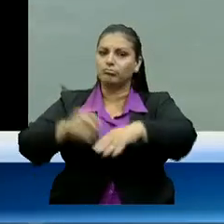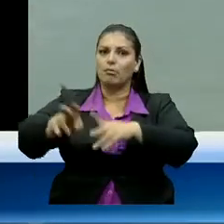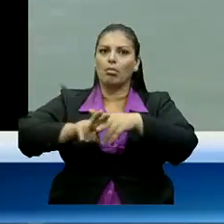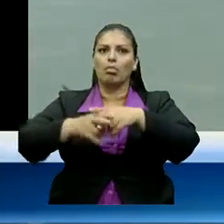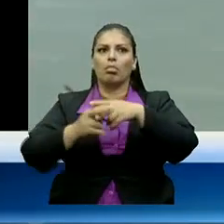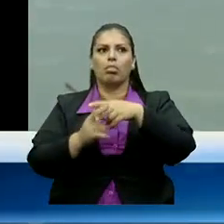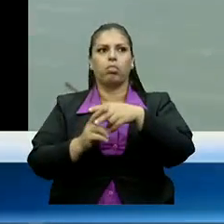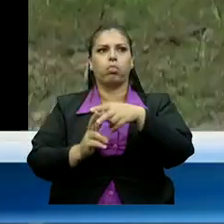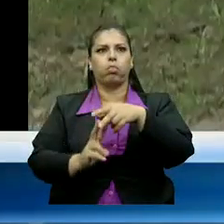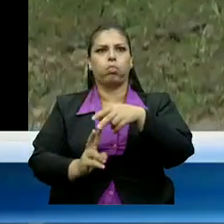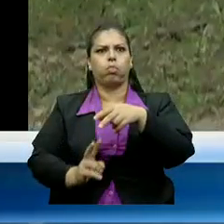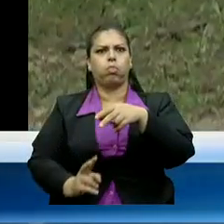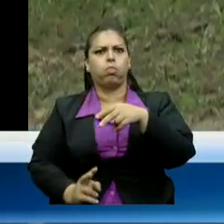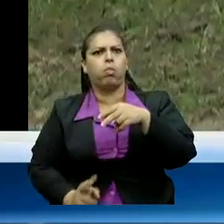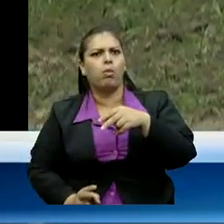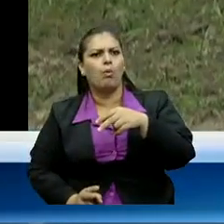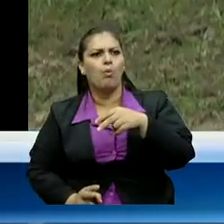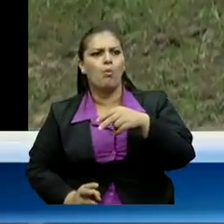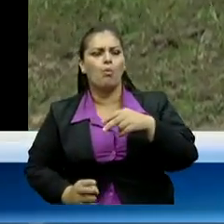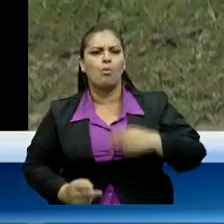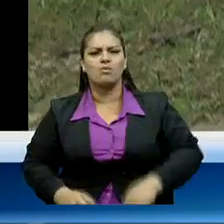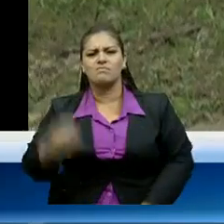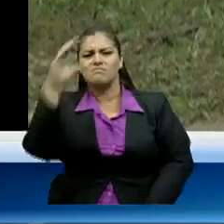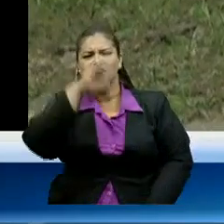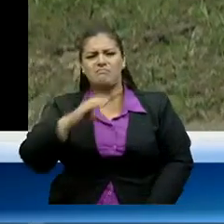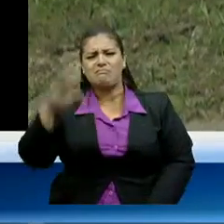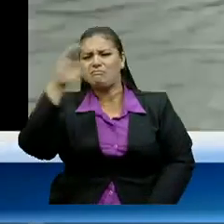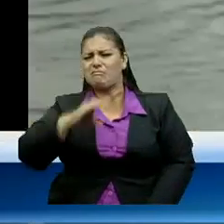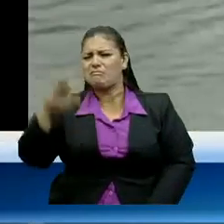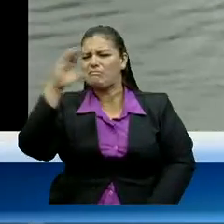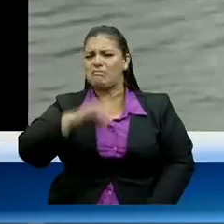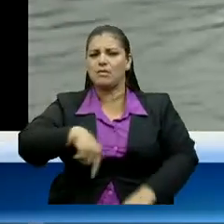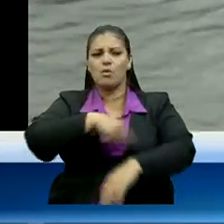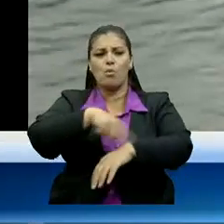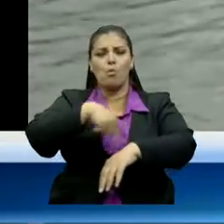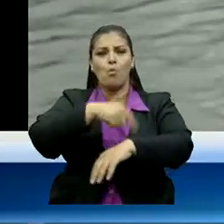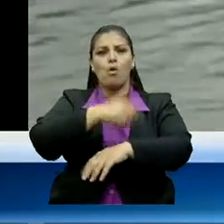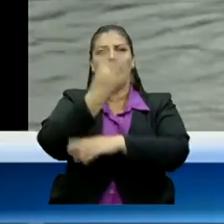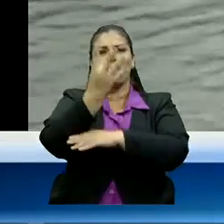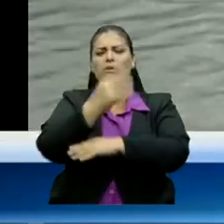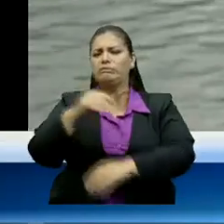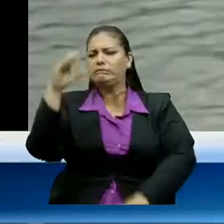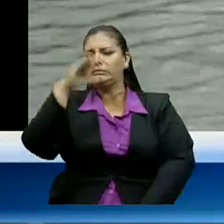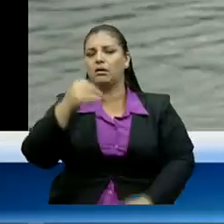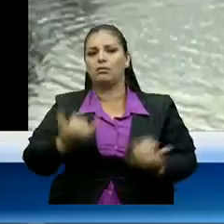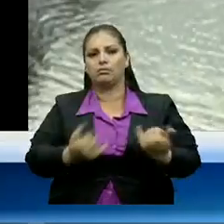pobladores del lugar tras 4 horas de búsqueda. La policía investiga el hecho.